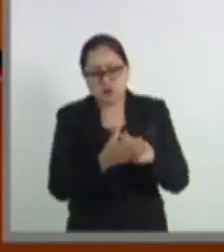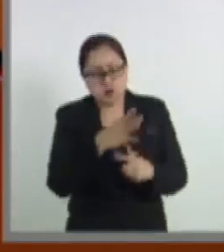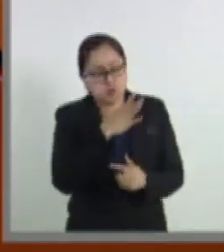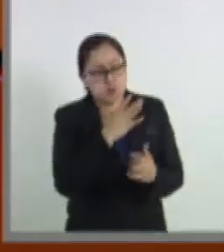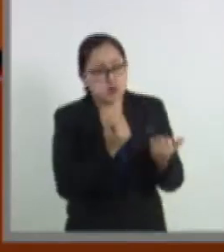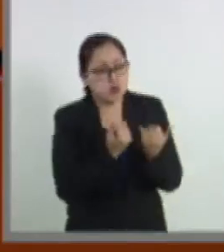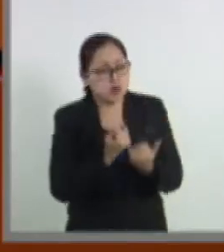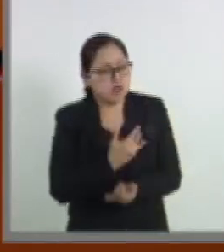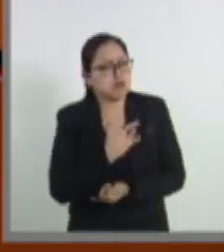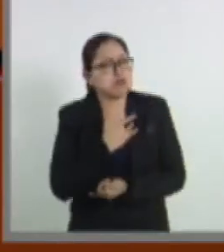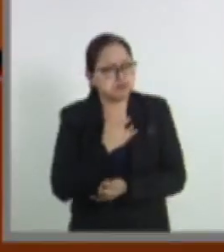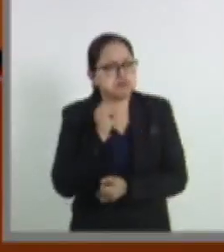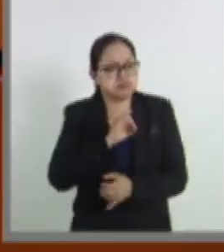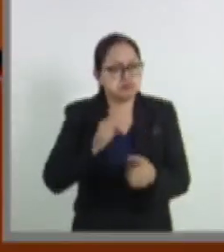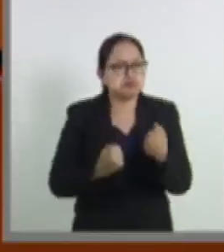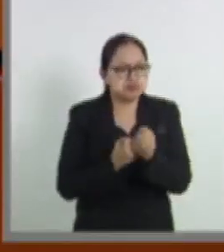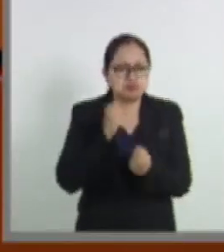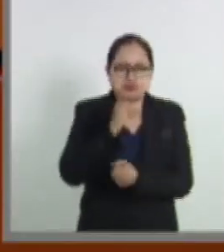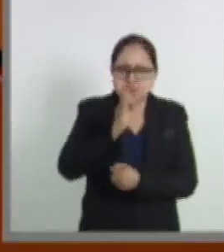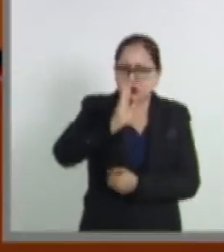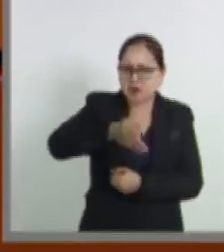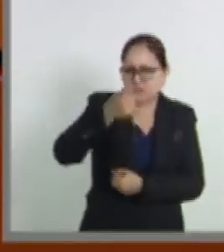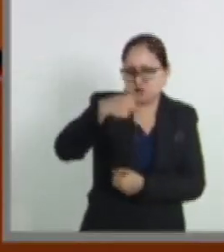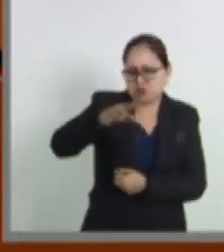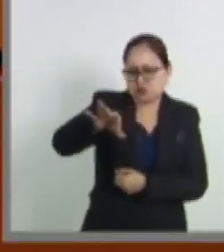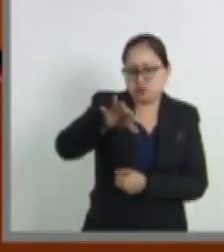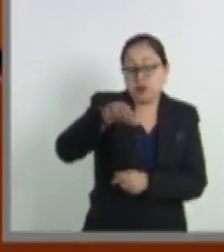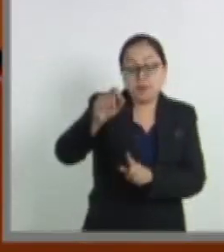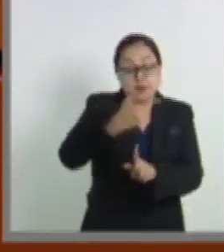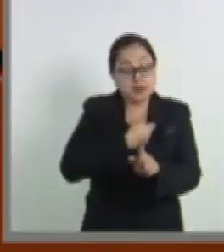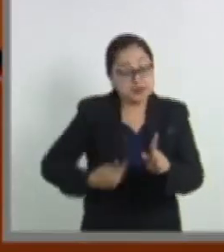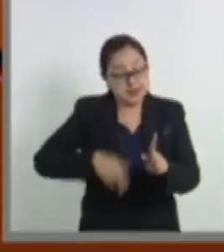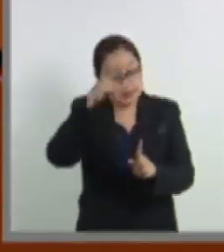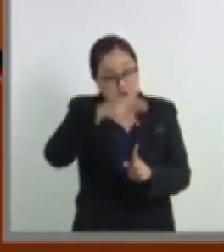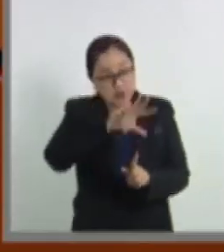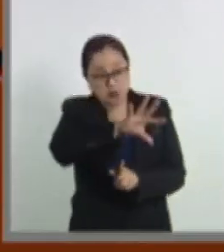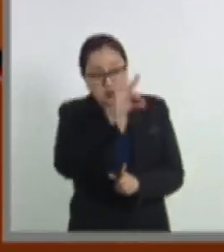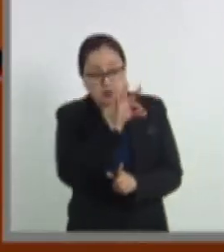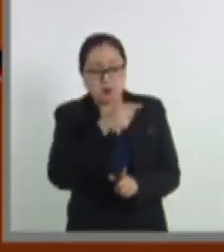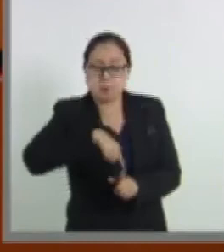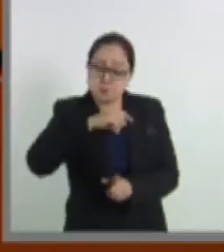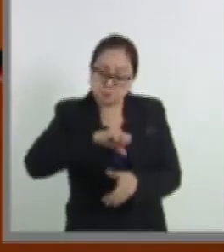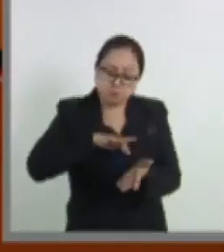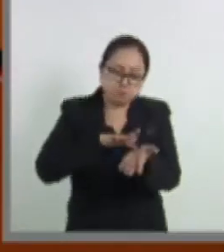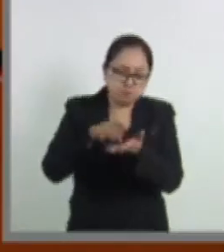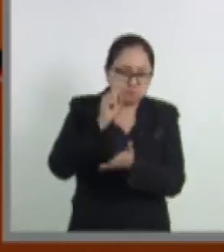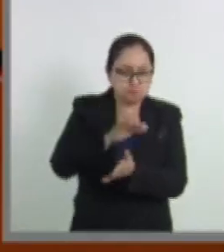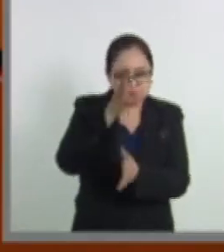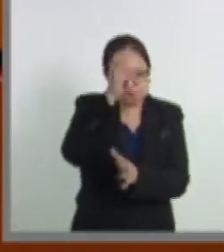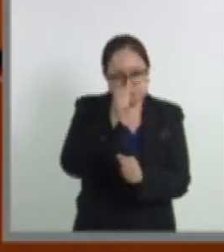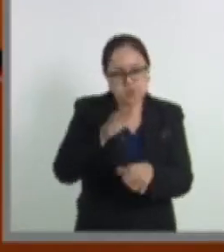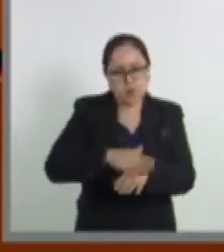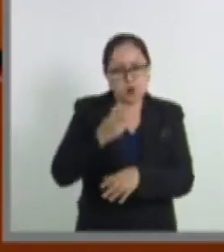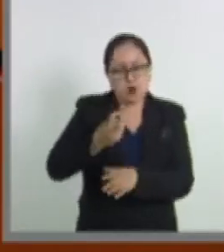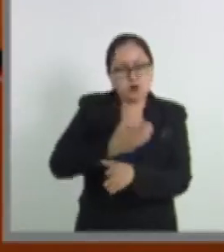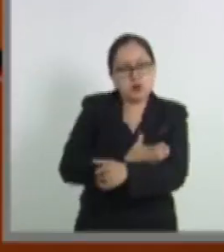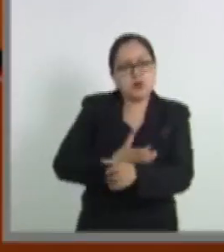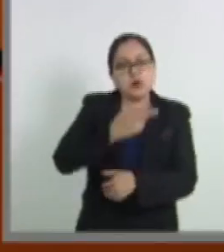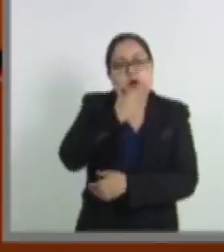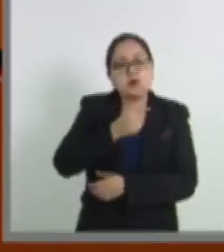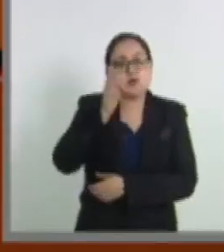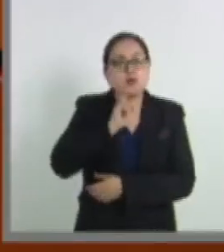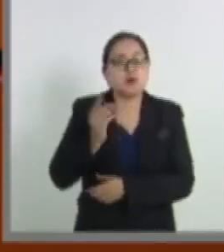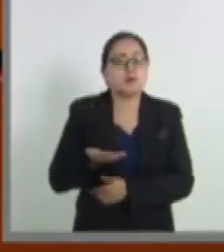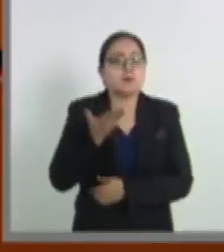consideraron respaldar su nombramiento por parte del Poder Ejecutivo. Por lo anterior, compañeros y compañeras senadores,